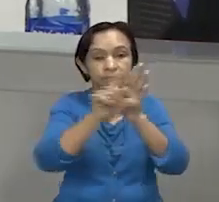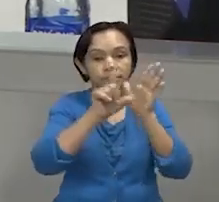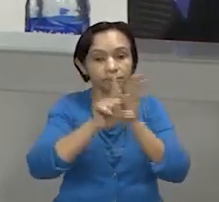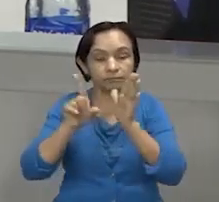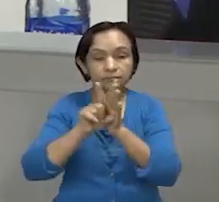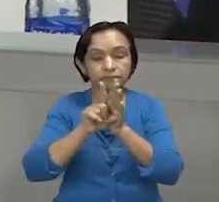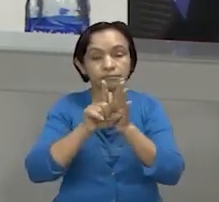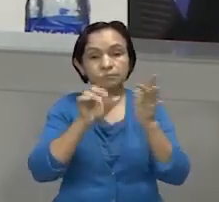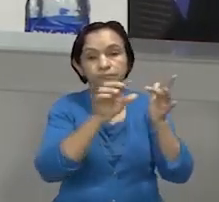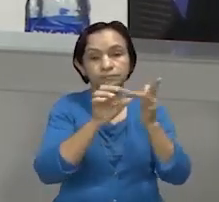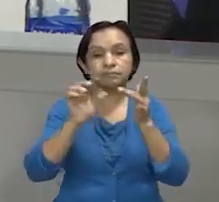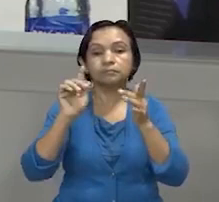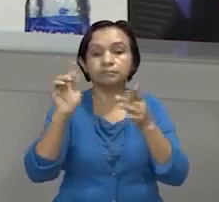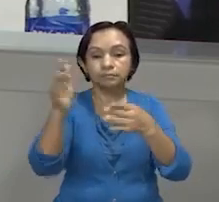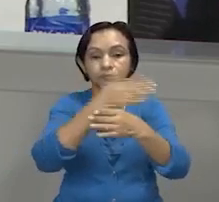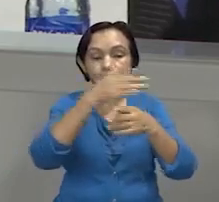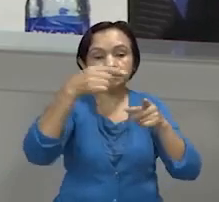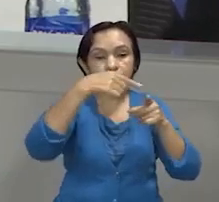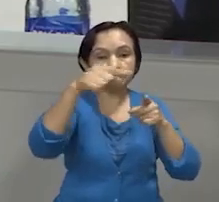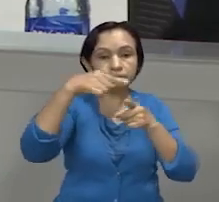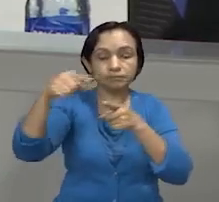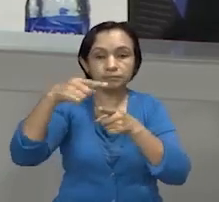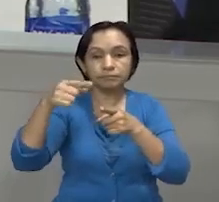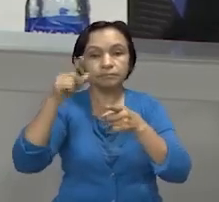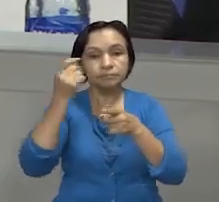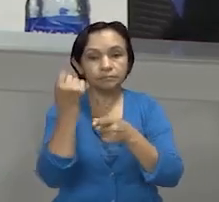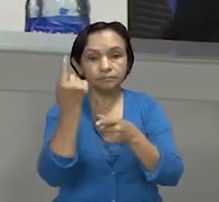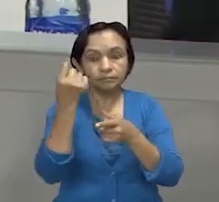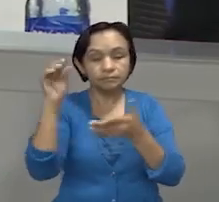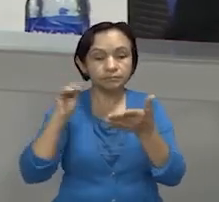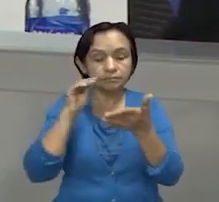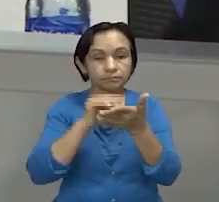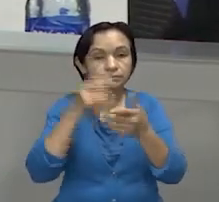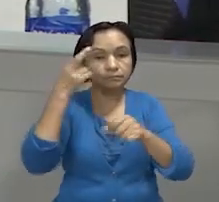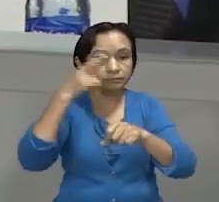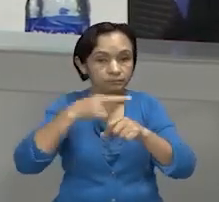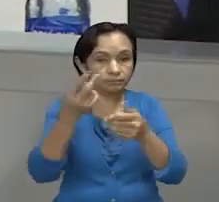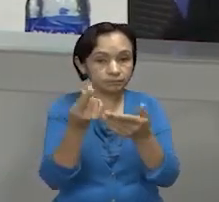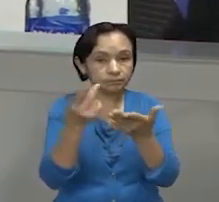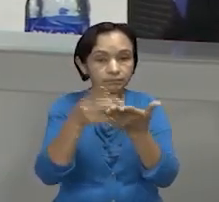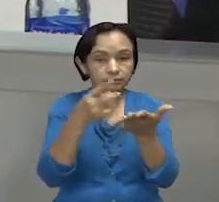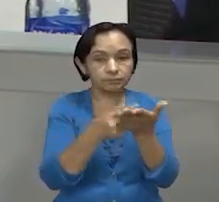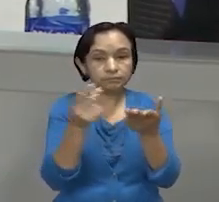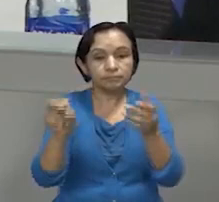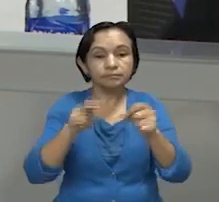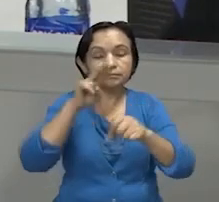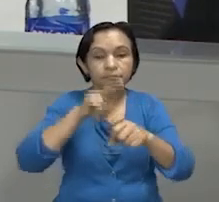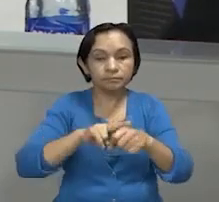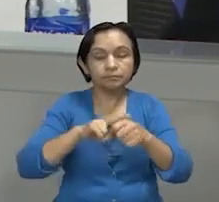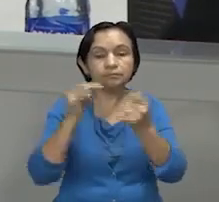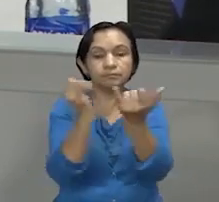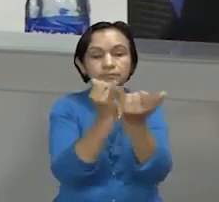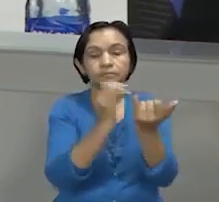presupuestario exclusivo para las municipalidades. No se incorporan normas presupuestarias de ámbito nacional, únicamente